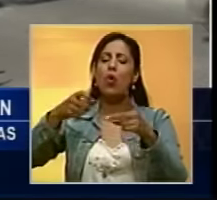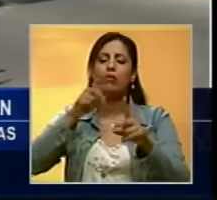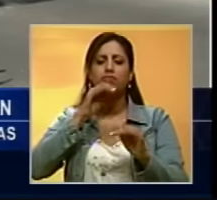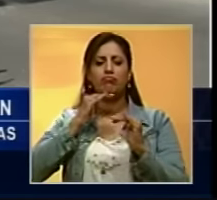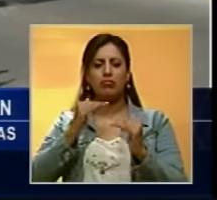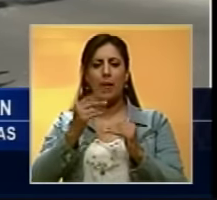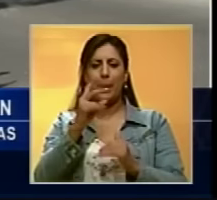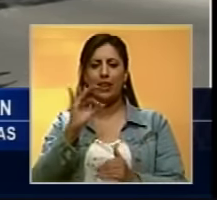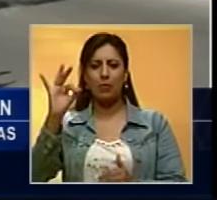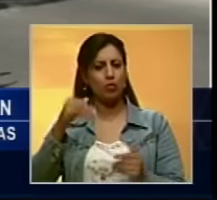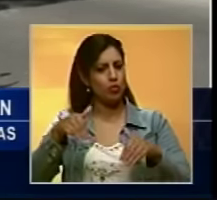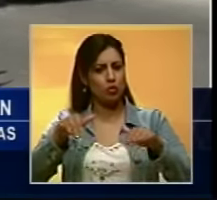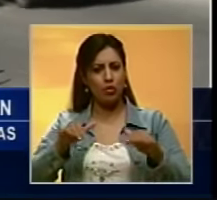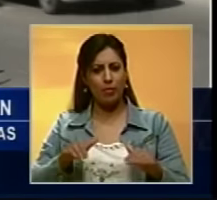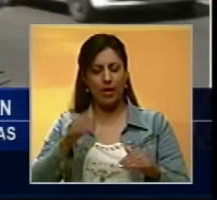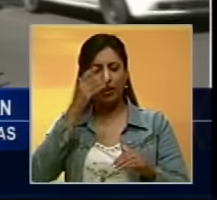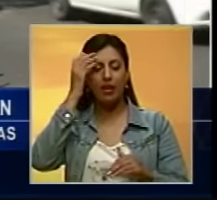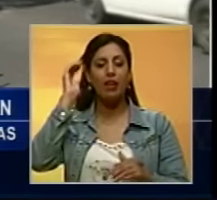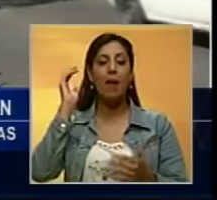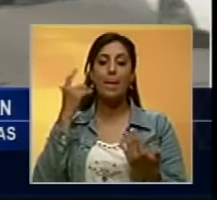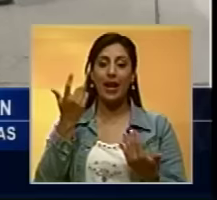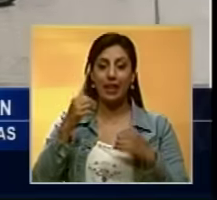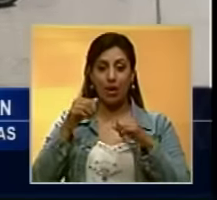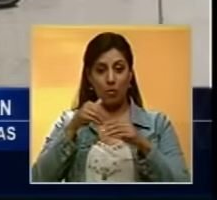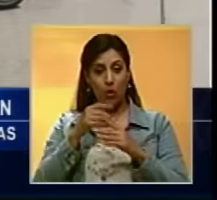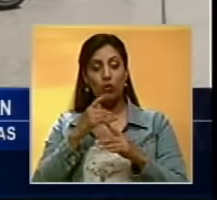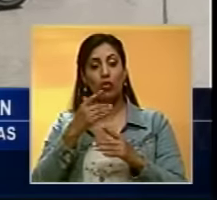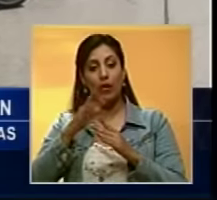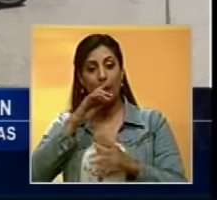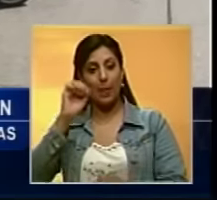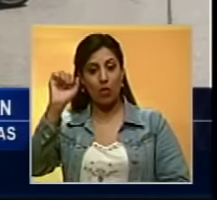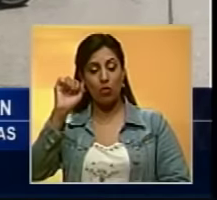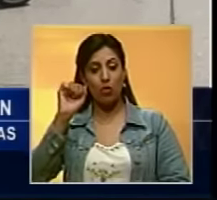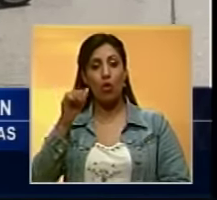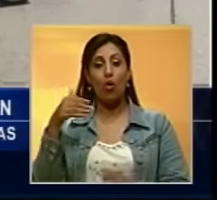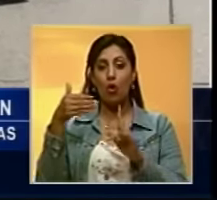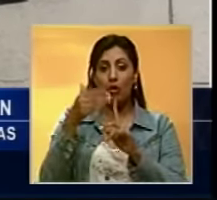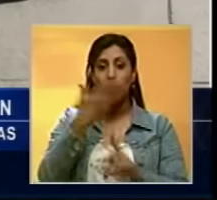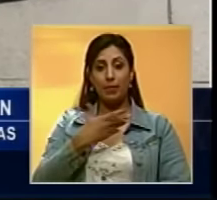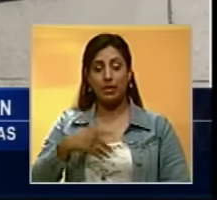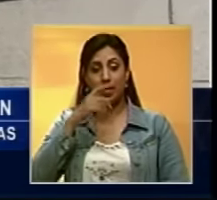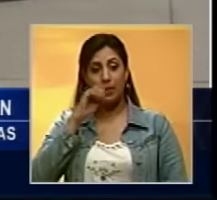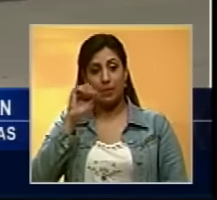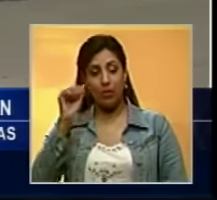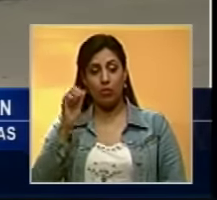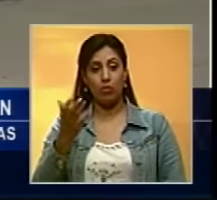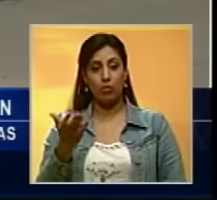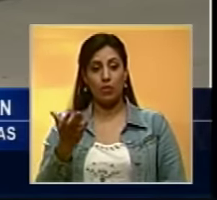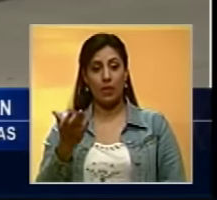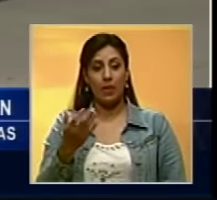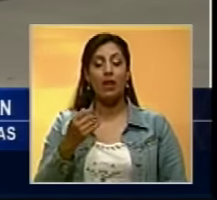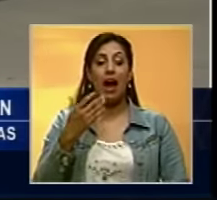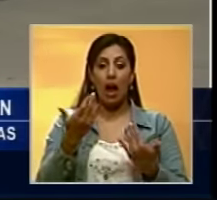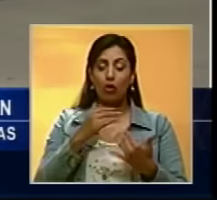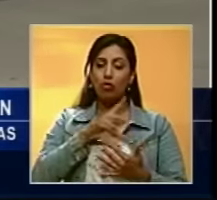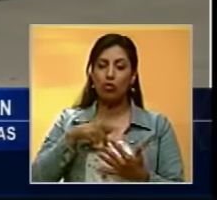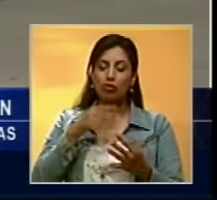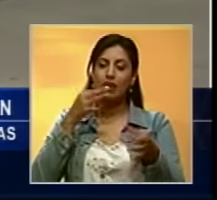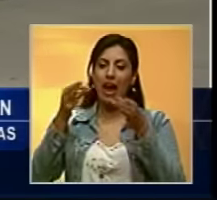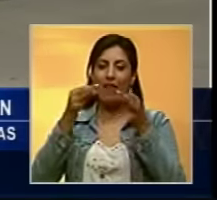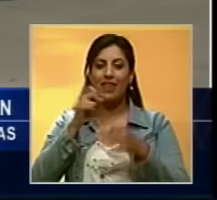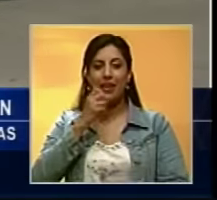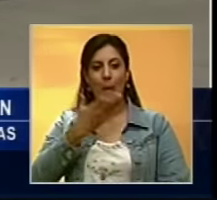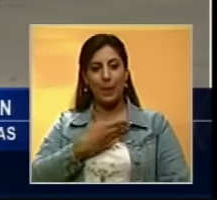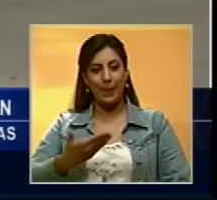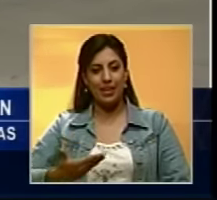recolección del 20% de las firmas para activar el referéndum revocatorio contra el presidente Nicolás Maduro por ello vamos a conversar con el